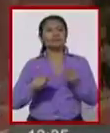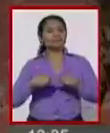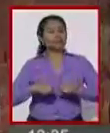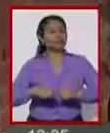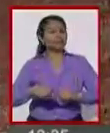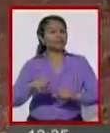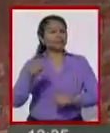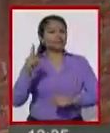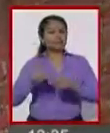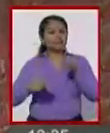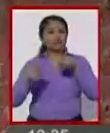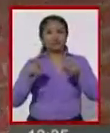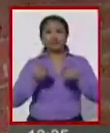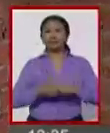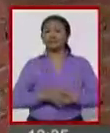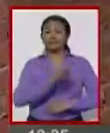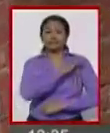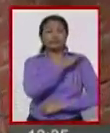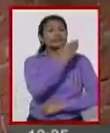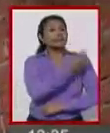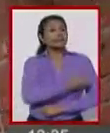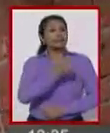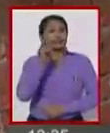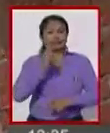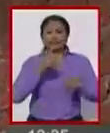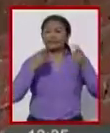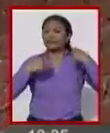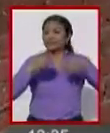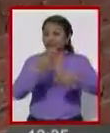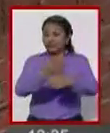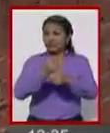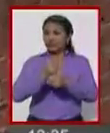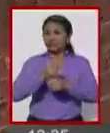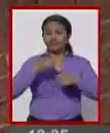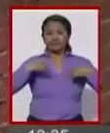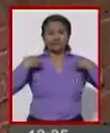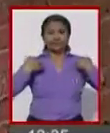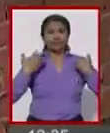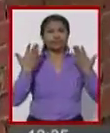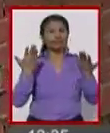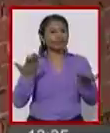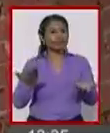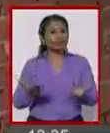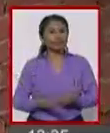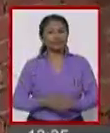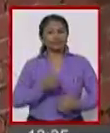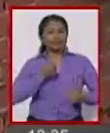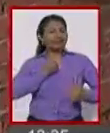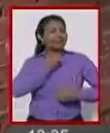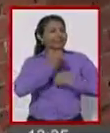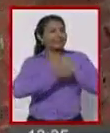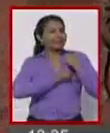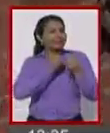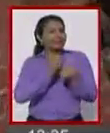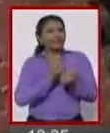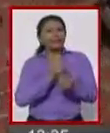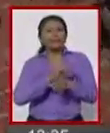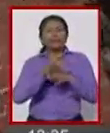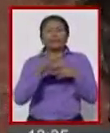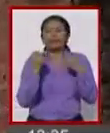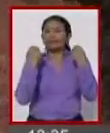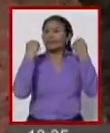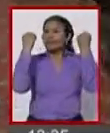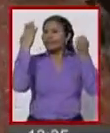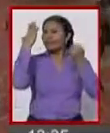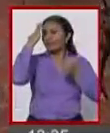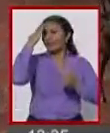momento continúa siendo incontrolable y el esfuerzo de las personas que tratan de rescatar a esta joven, la cual se encuentra afligida, se encuentra totalmente en